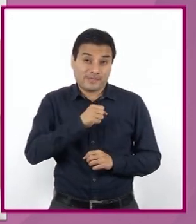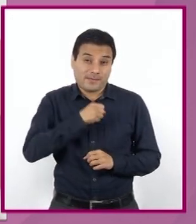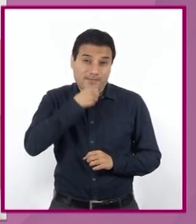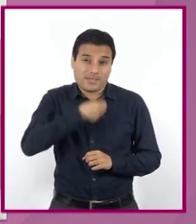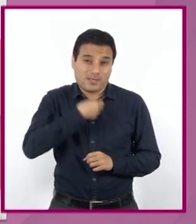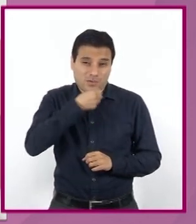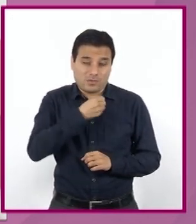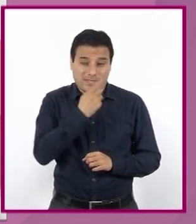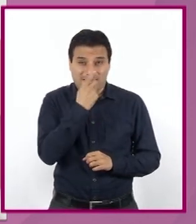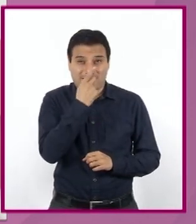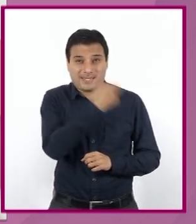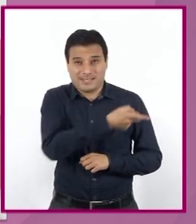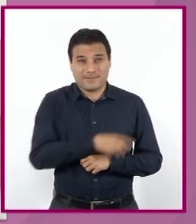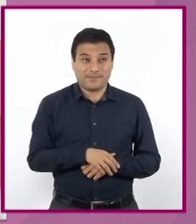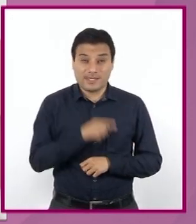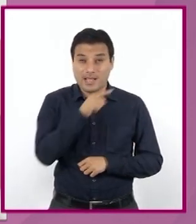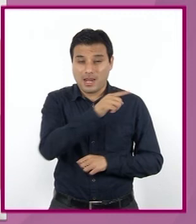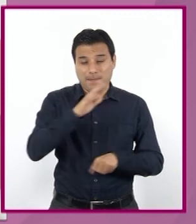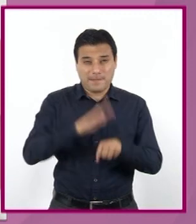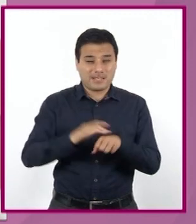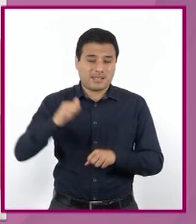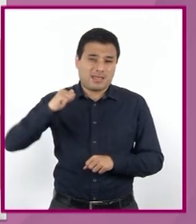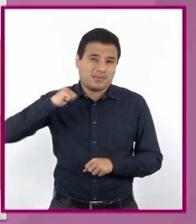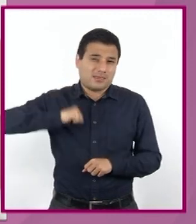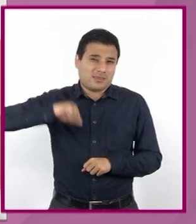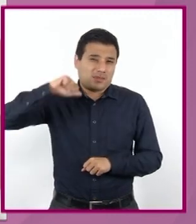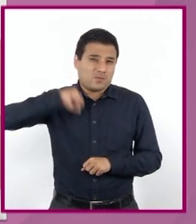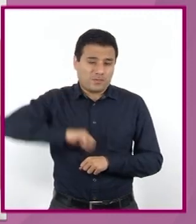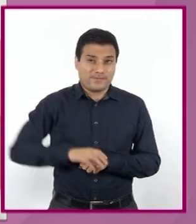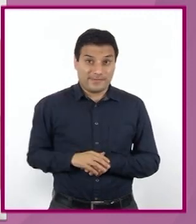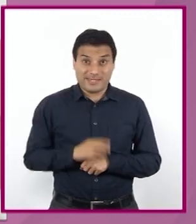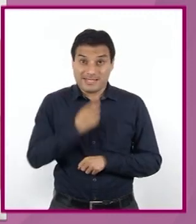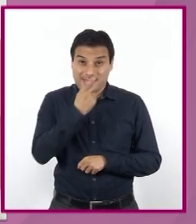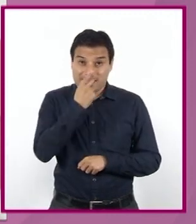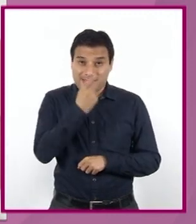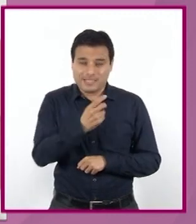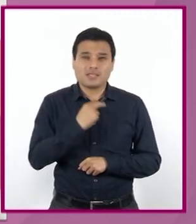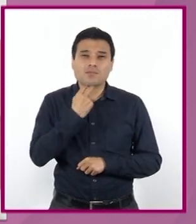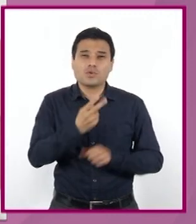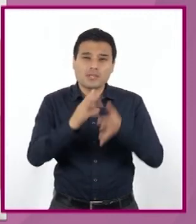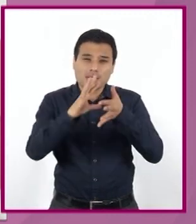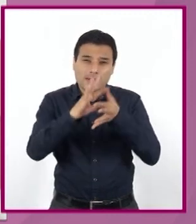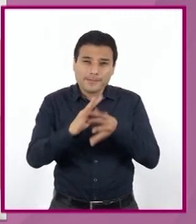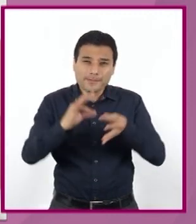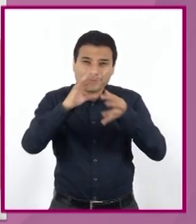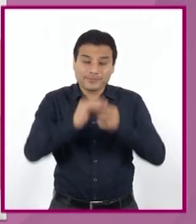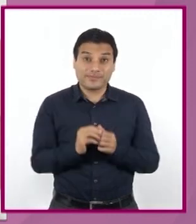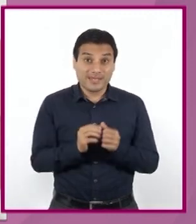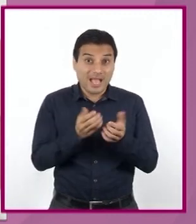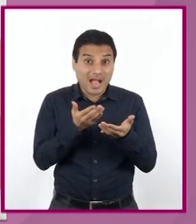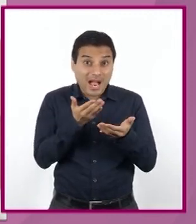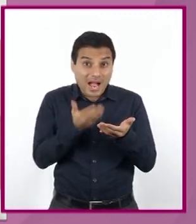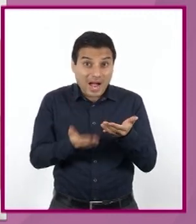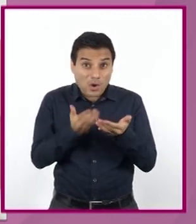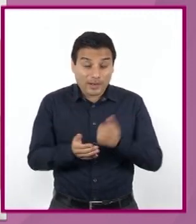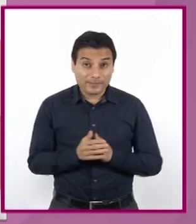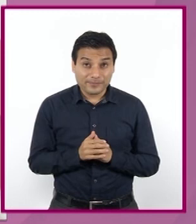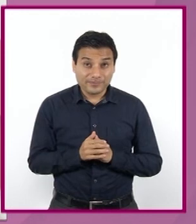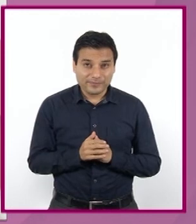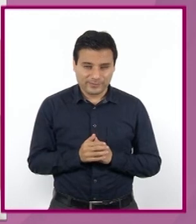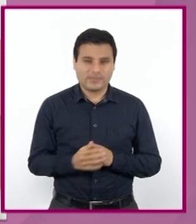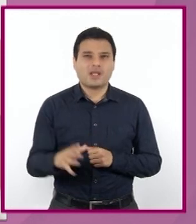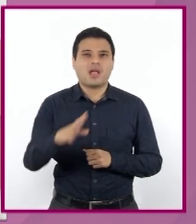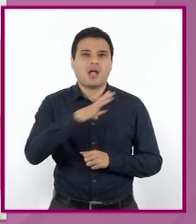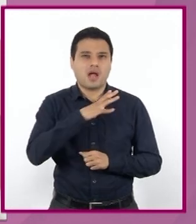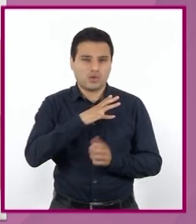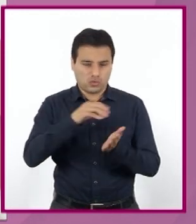pueblo, más antiguo del mundo, cuenta con su vieja voz que todavía hoy y aquí sigue